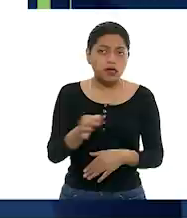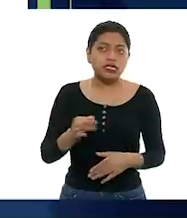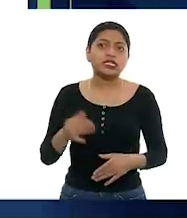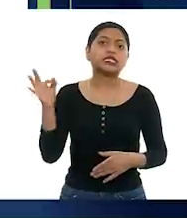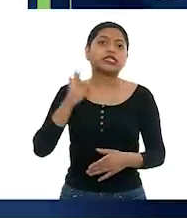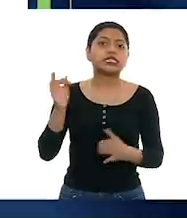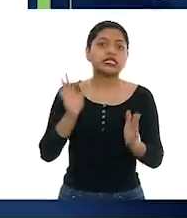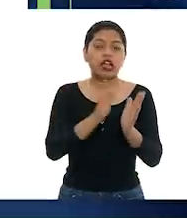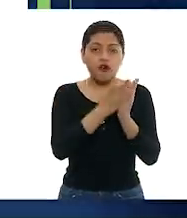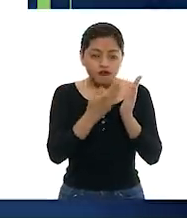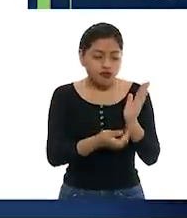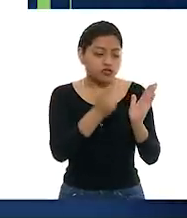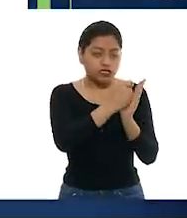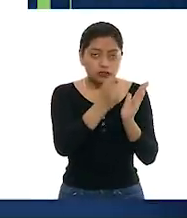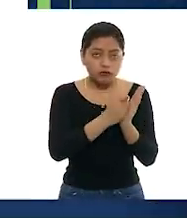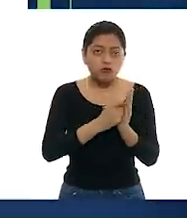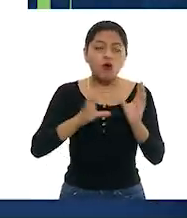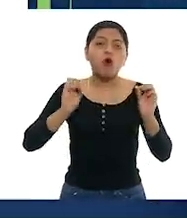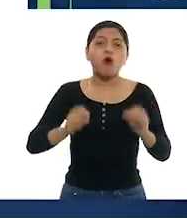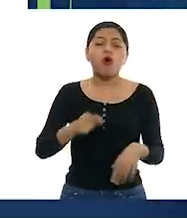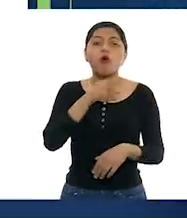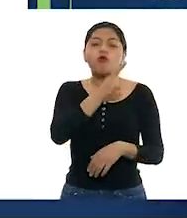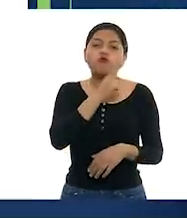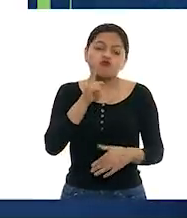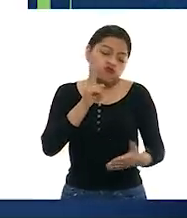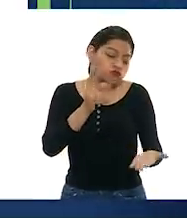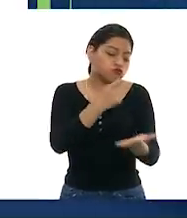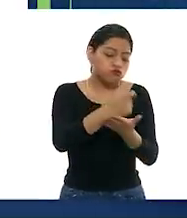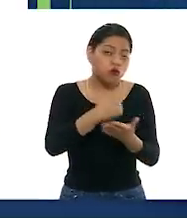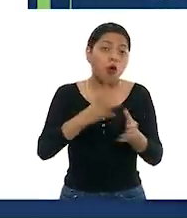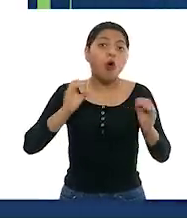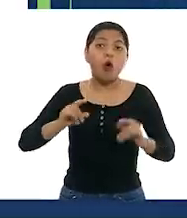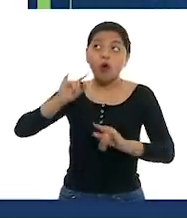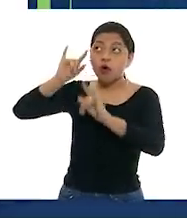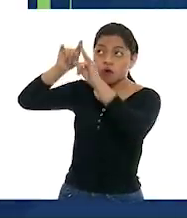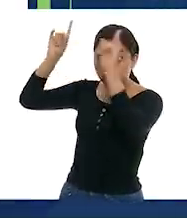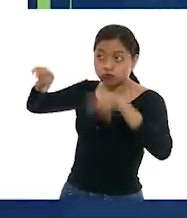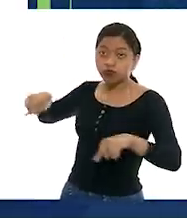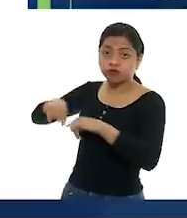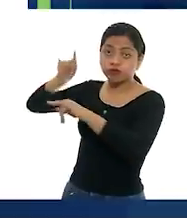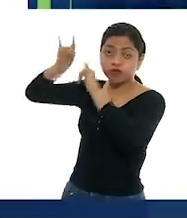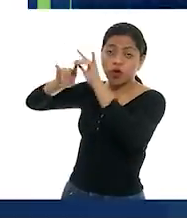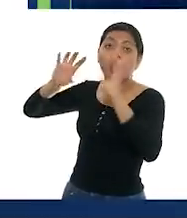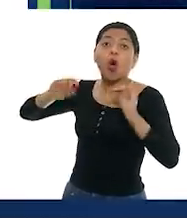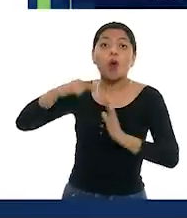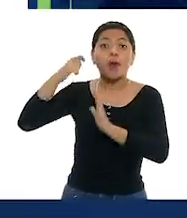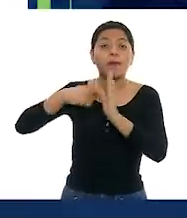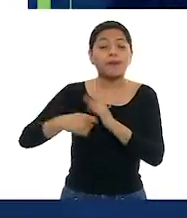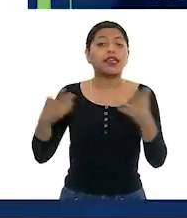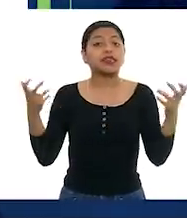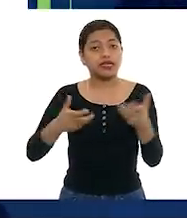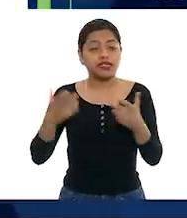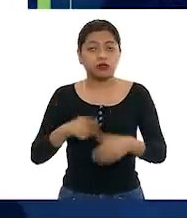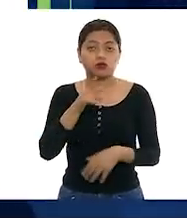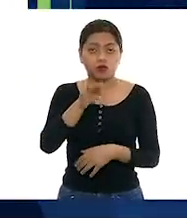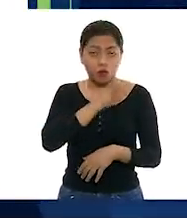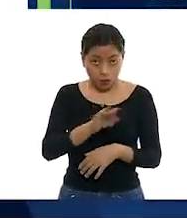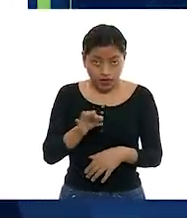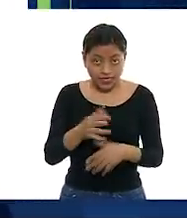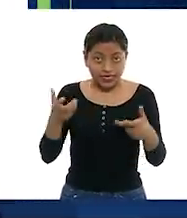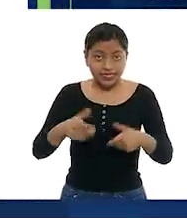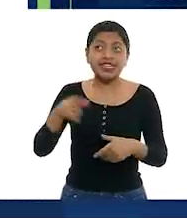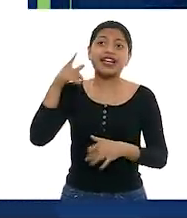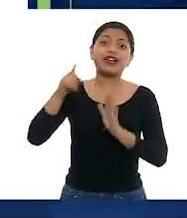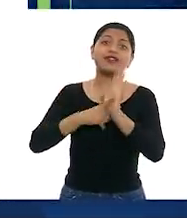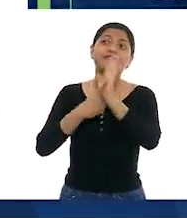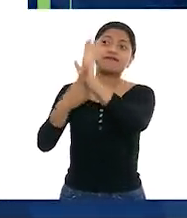un folleto, una nota periodística, un cartel o hasta grabar un video. Si lo hacen, coméntenlo con su